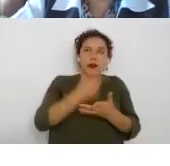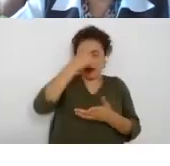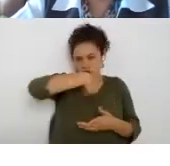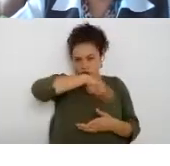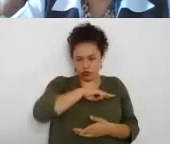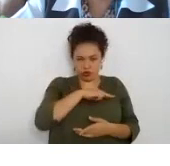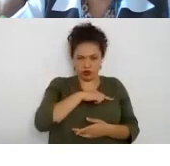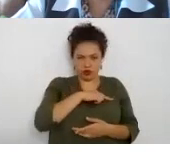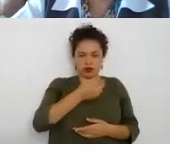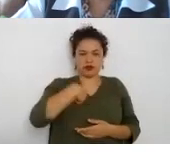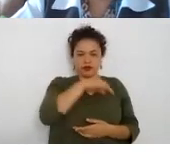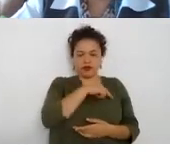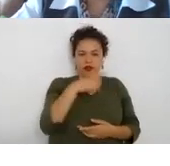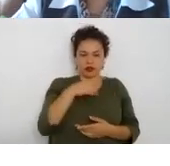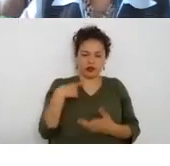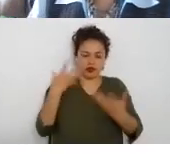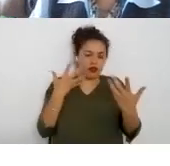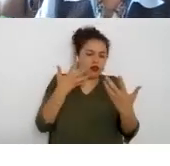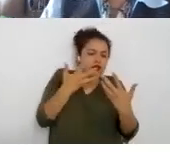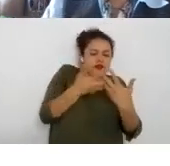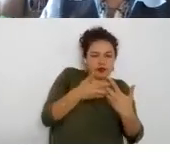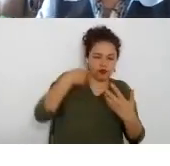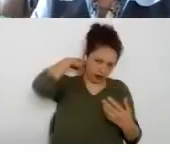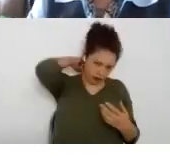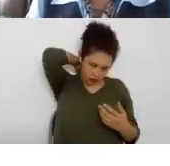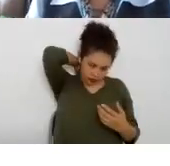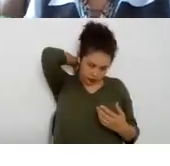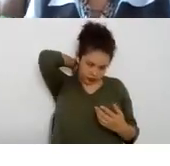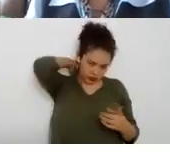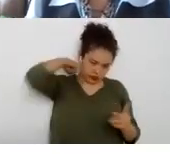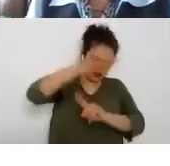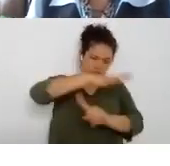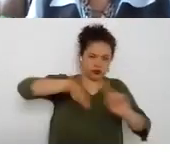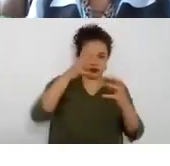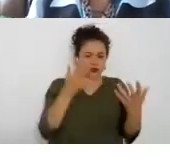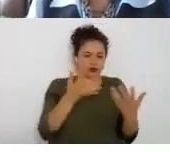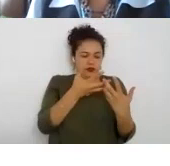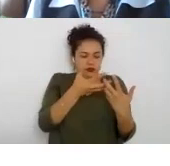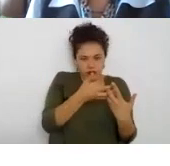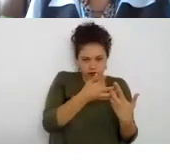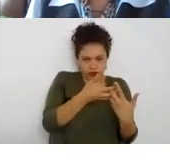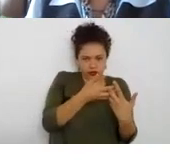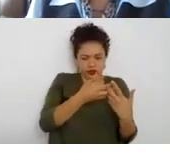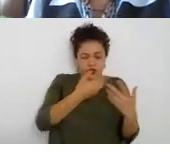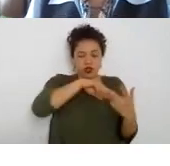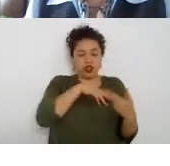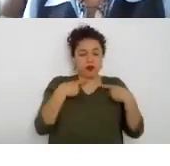que nosotros tenemos que adaptarnos a la situación, ¿ok? No hacer que la víctima se adapte a nuestra